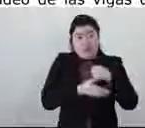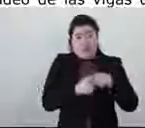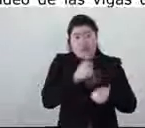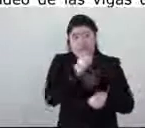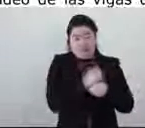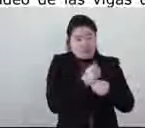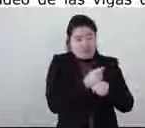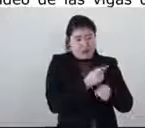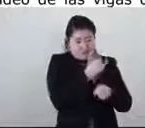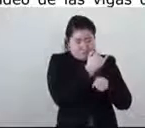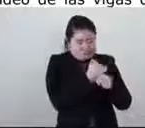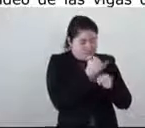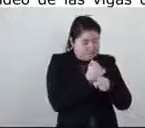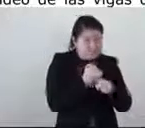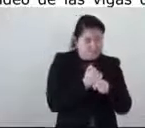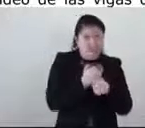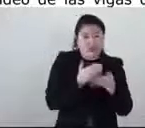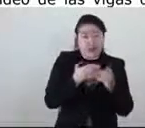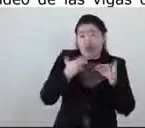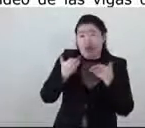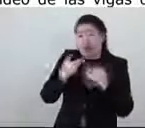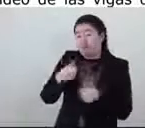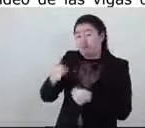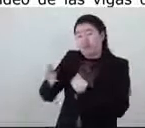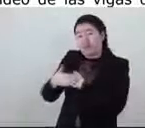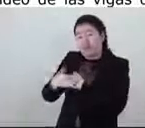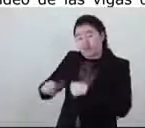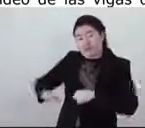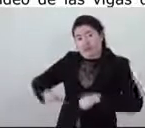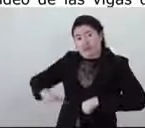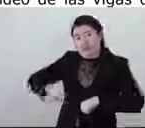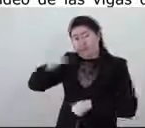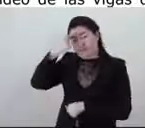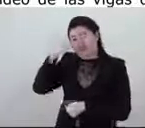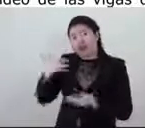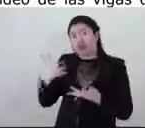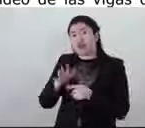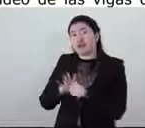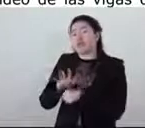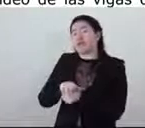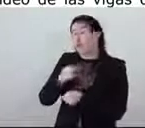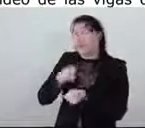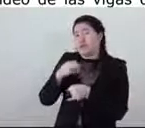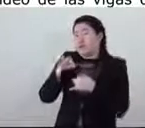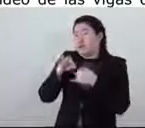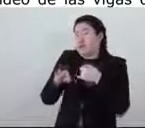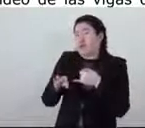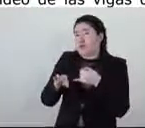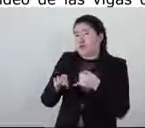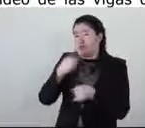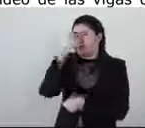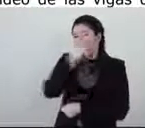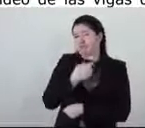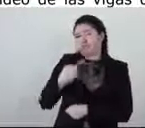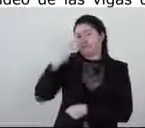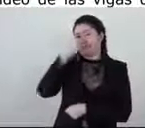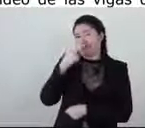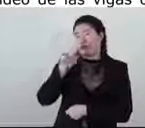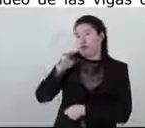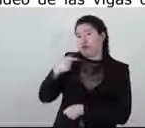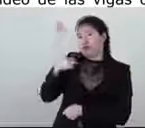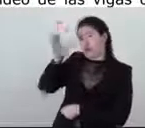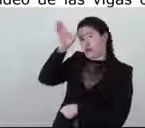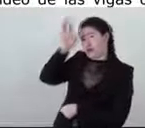1, DNB procederá con las siguientes actividades para la elaboración del dictamen final acordado en el anexo 1.